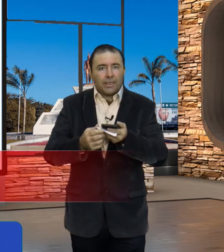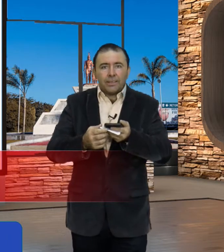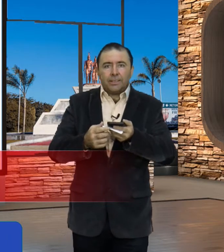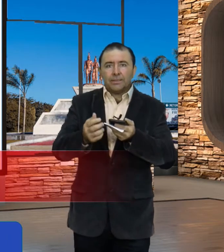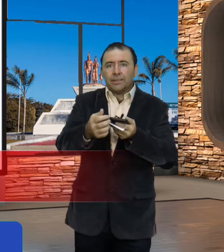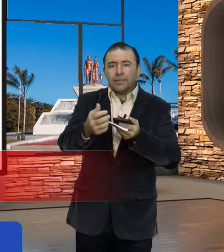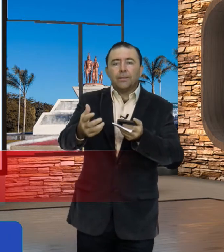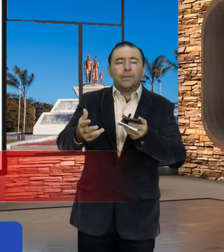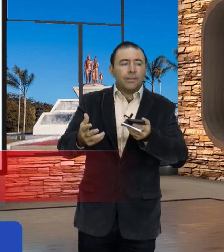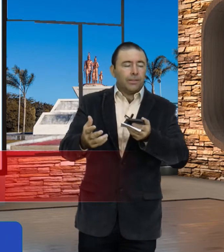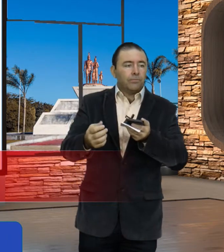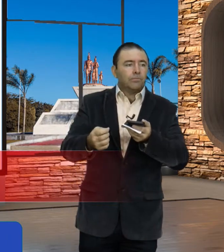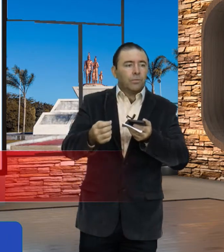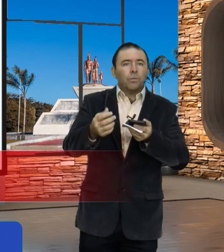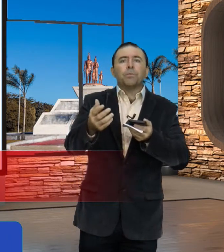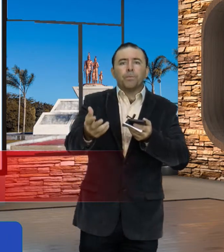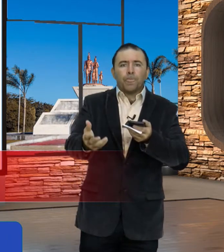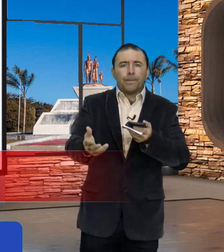grandes